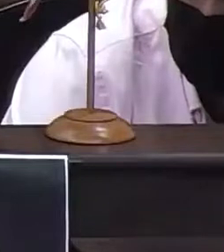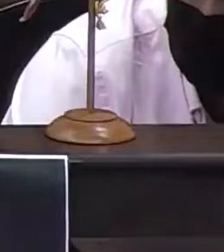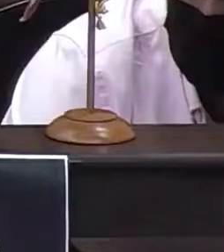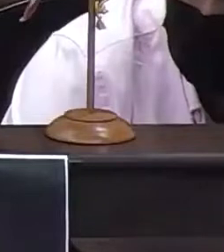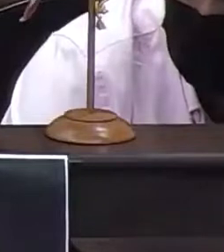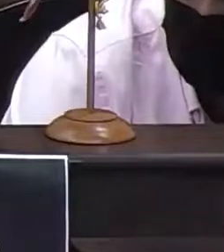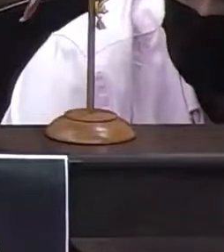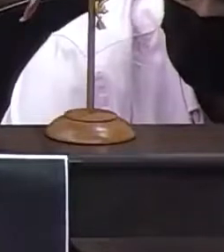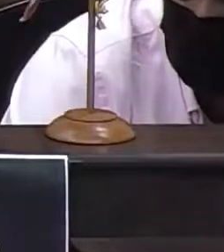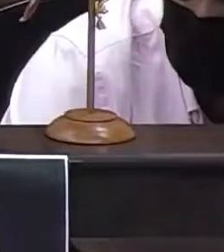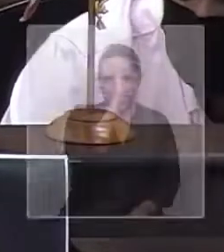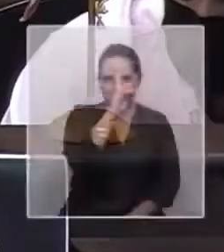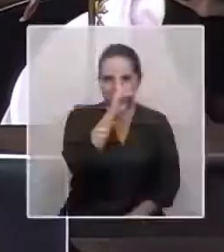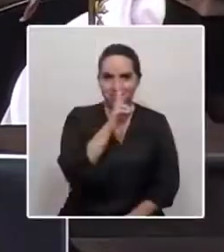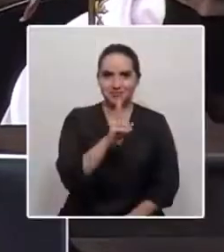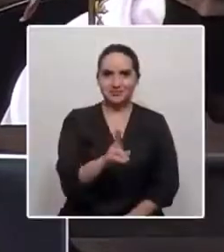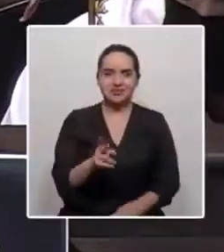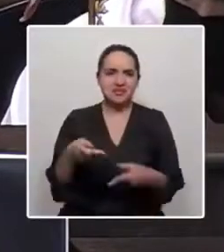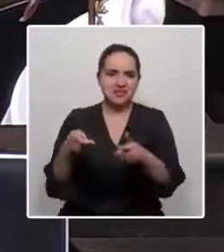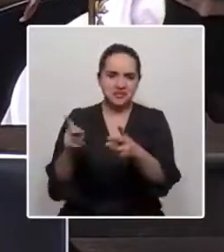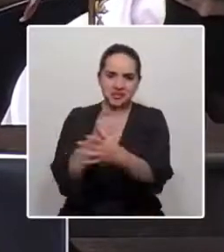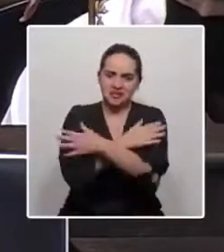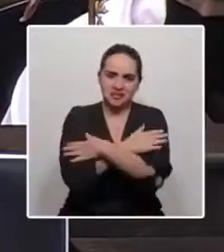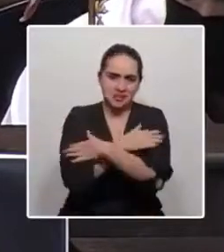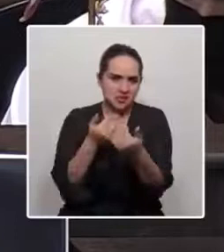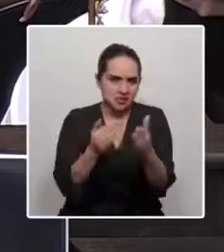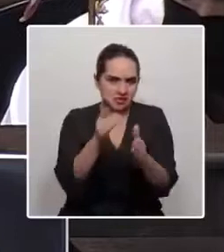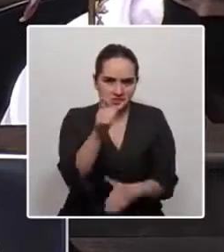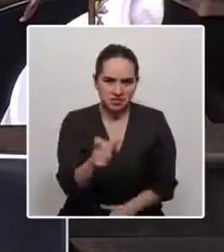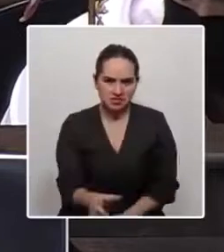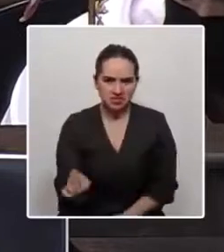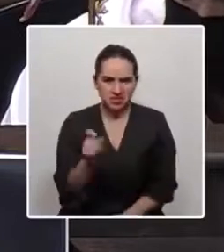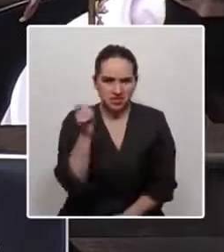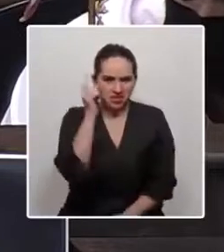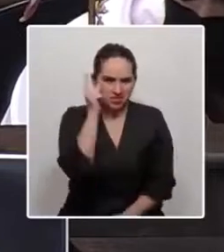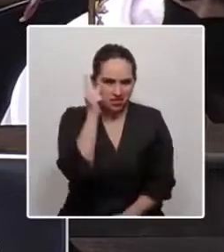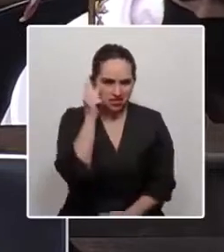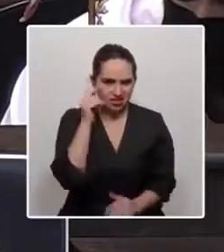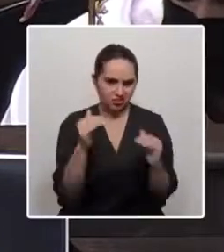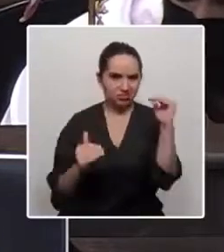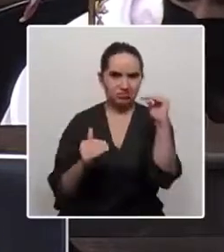quiera, que no entiendo ese abrazo como una relación superior subalterno,